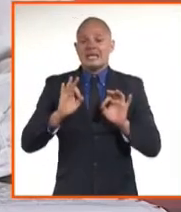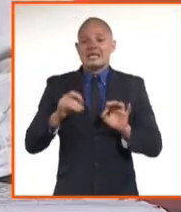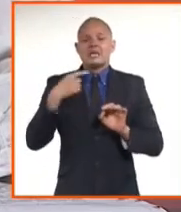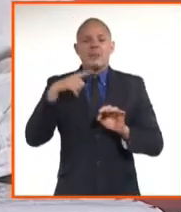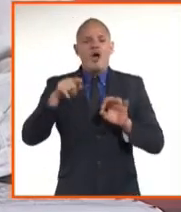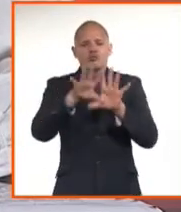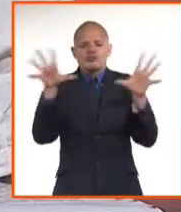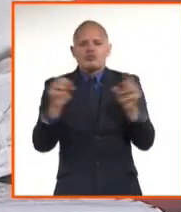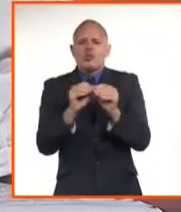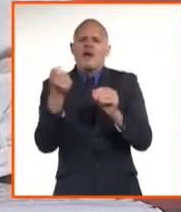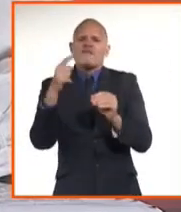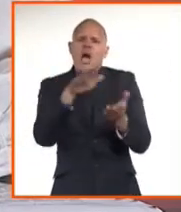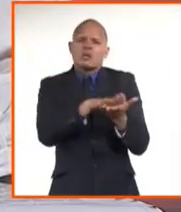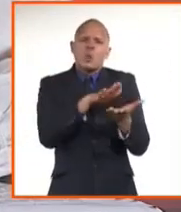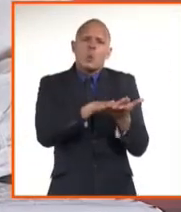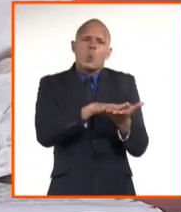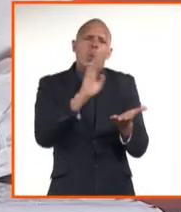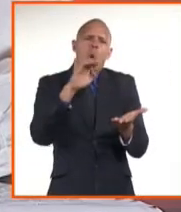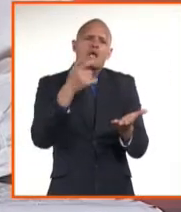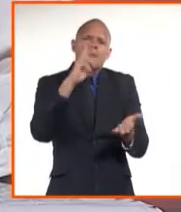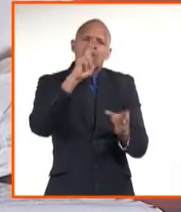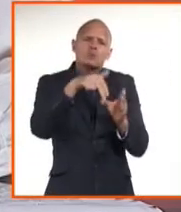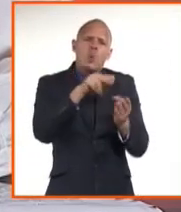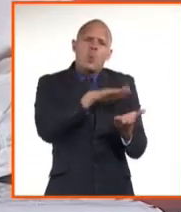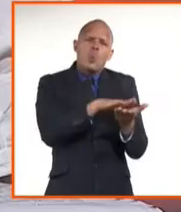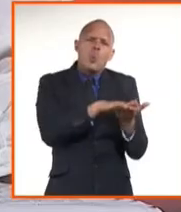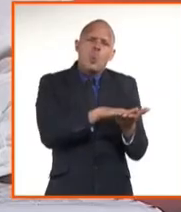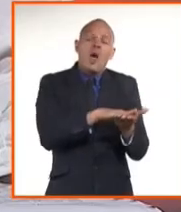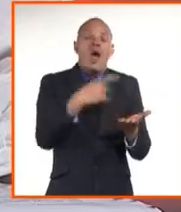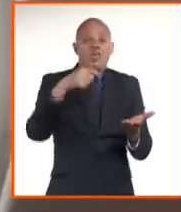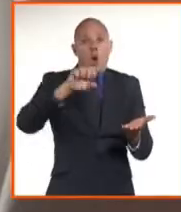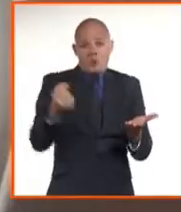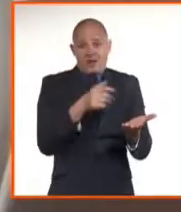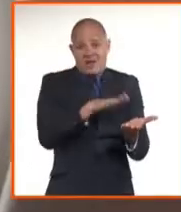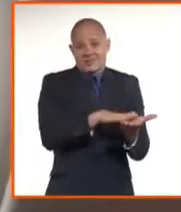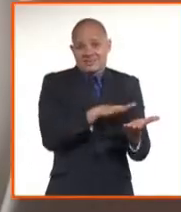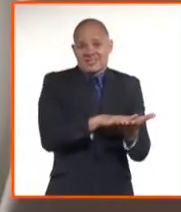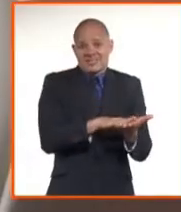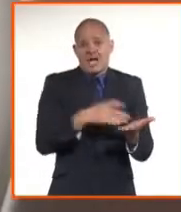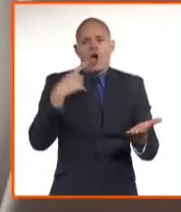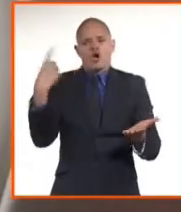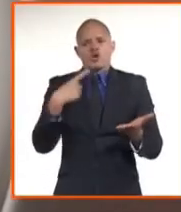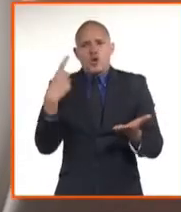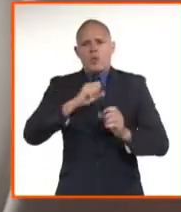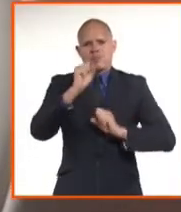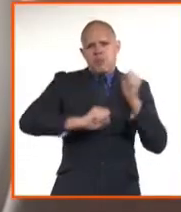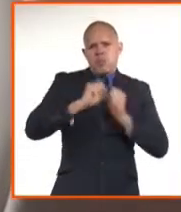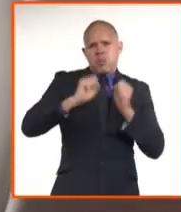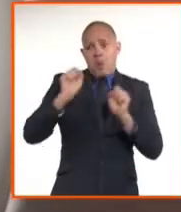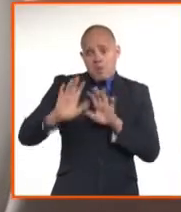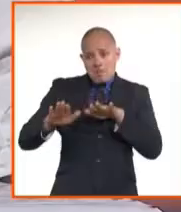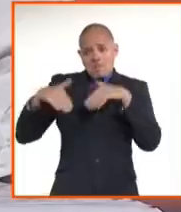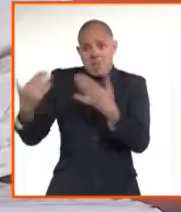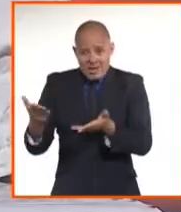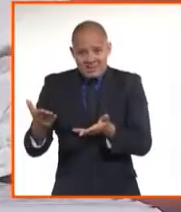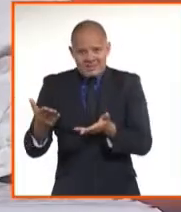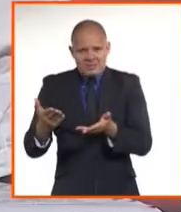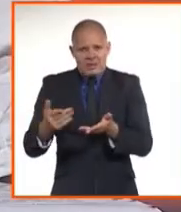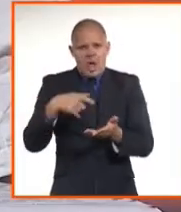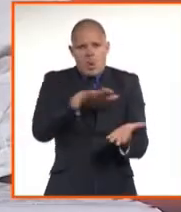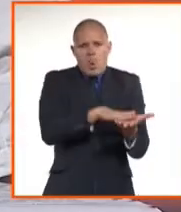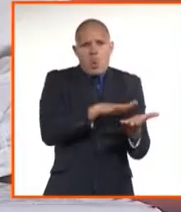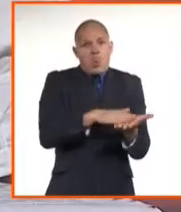reserva disponible para enfrentar cualquier contingencia. Así que usted tiene que generar más que la demanda que tiene. Tiene que generar más que la demanda que tiene. Y en el